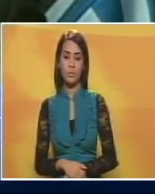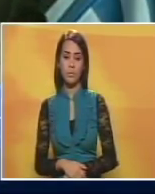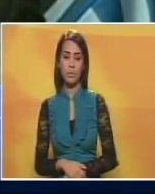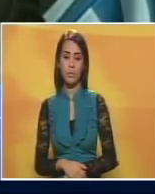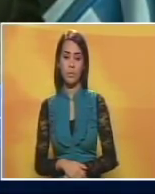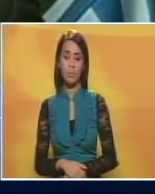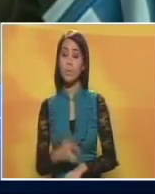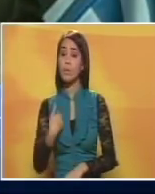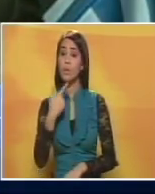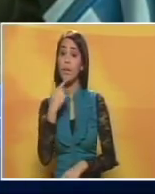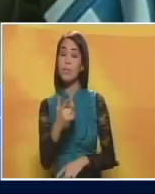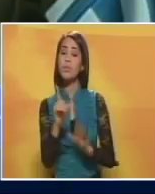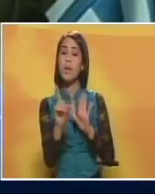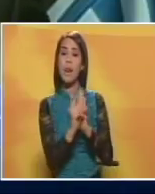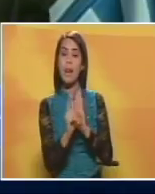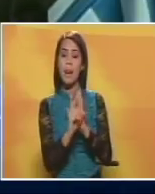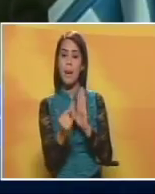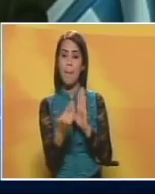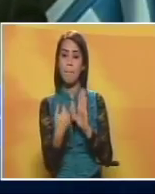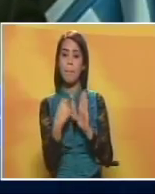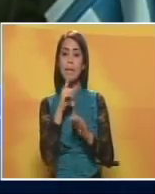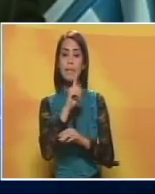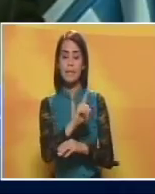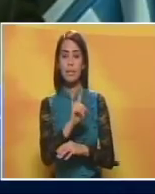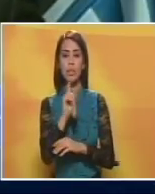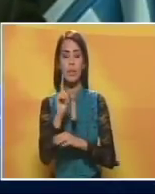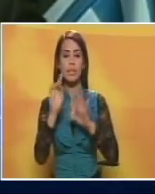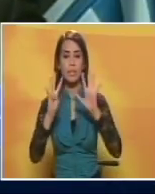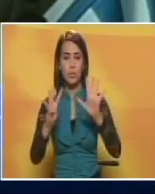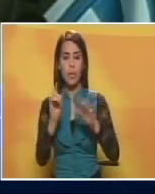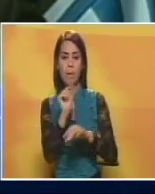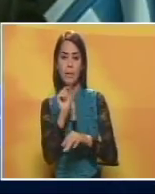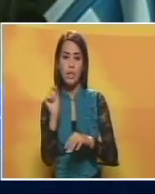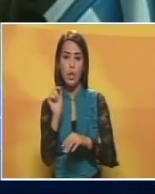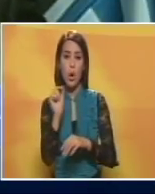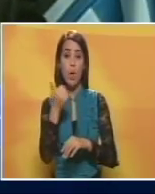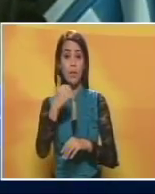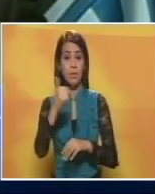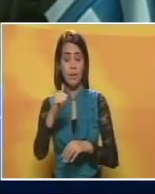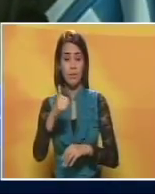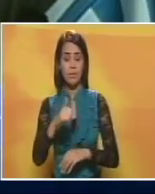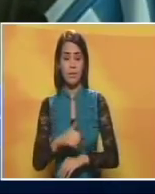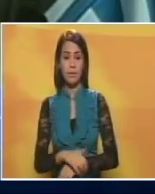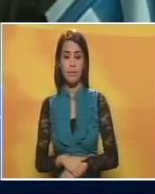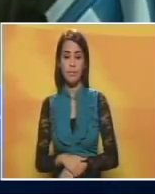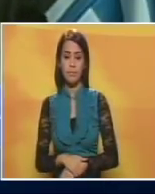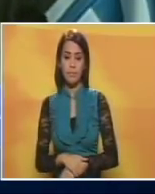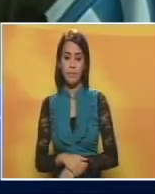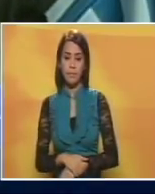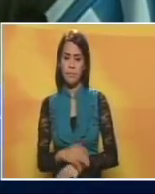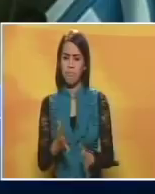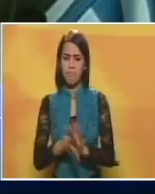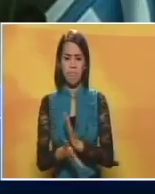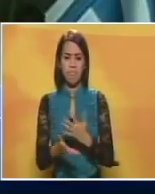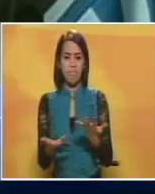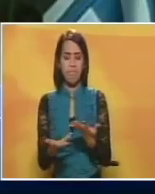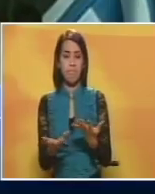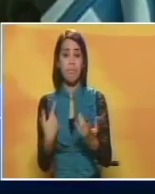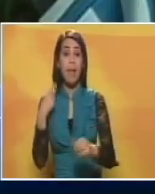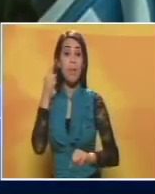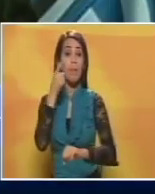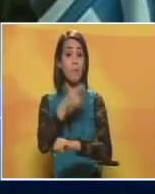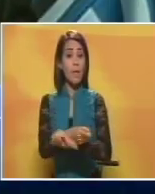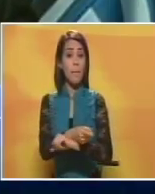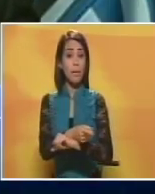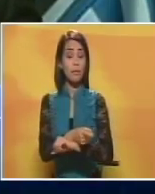previsto en la resolución 119-10 de Sudeban, por lo cual está